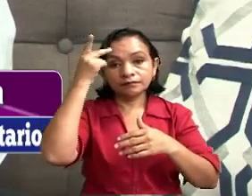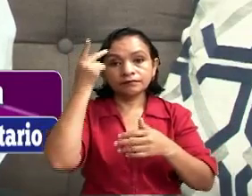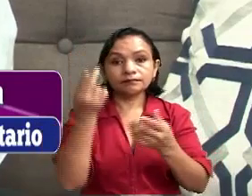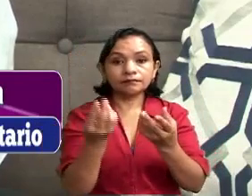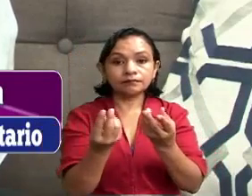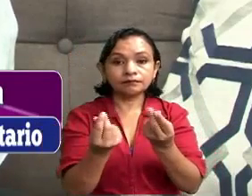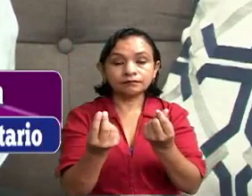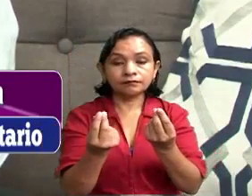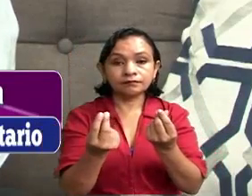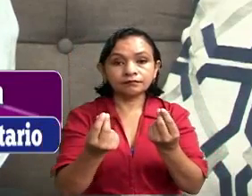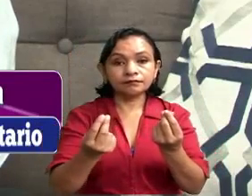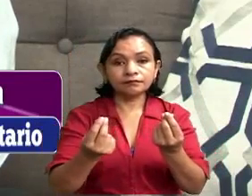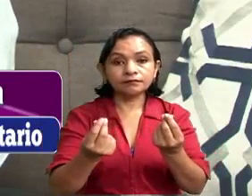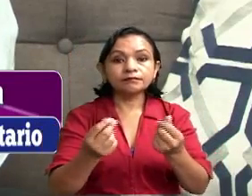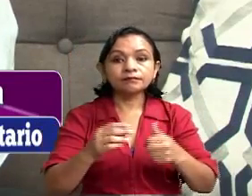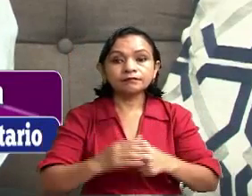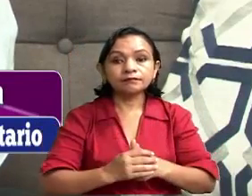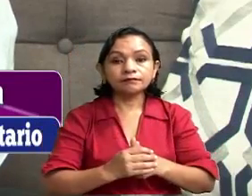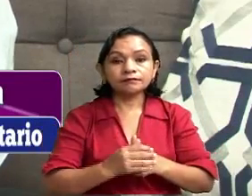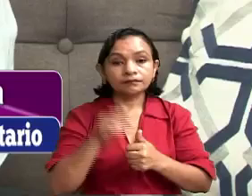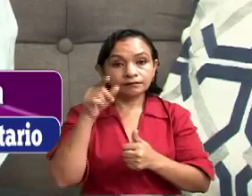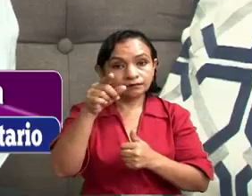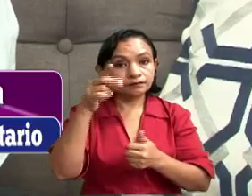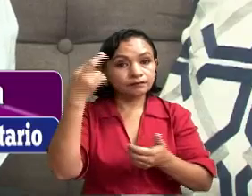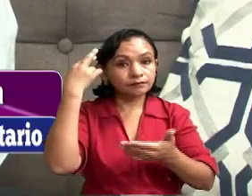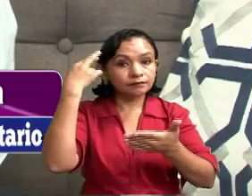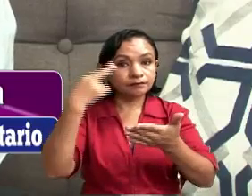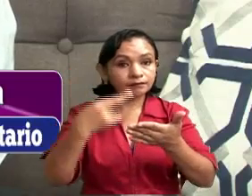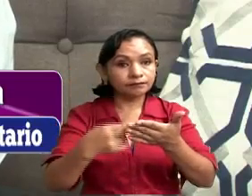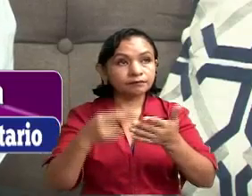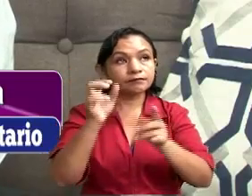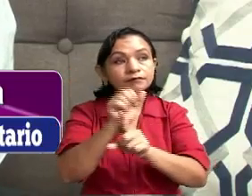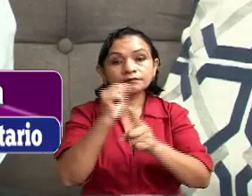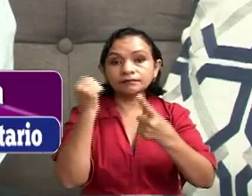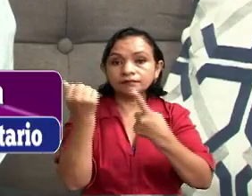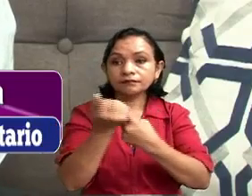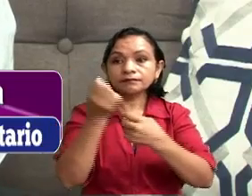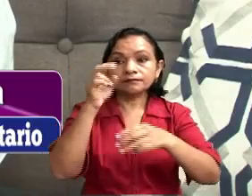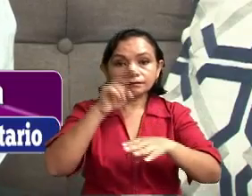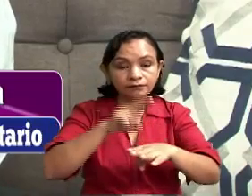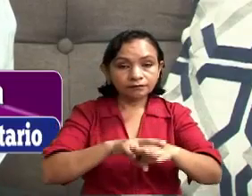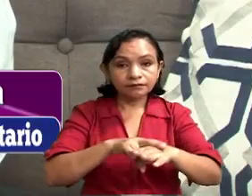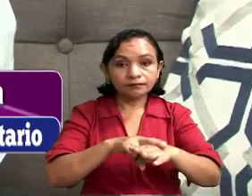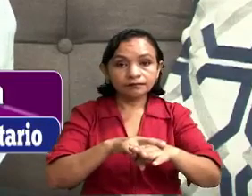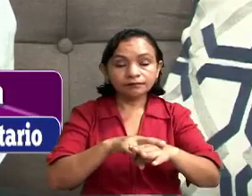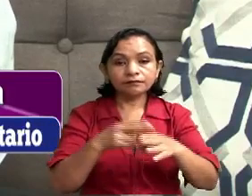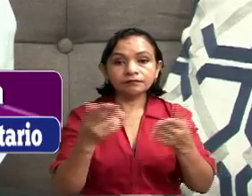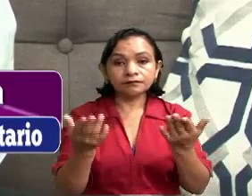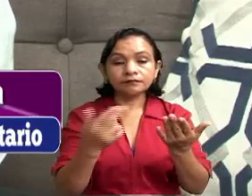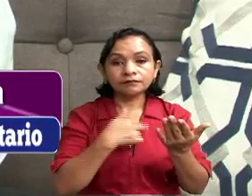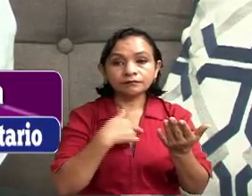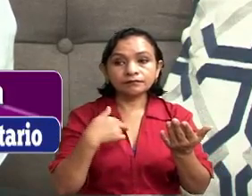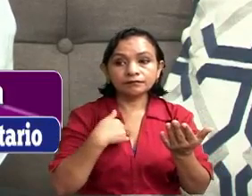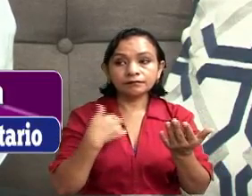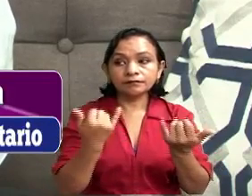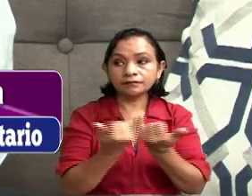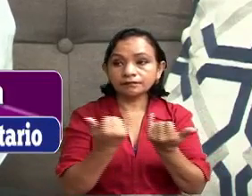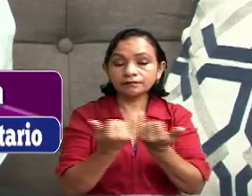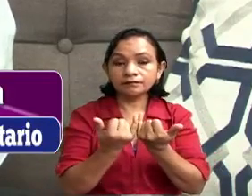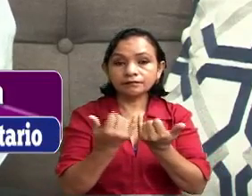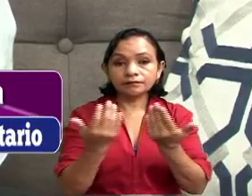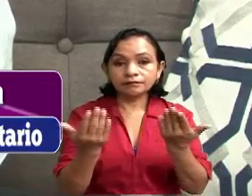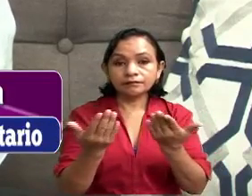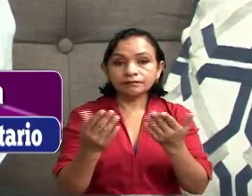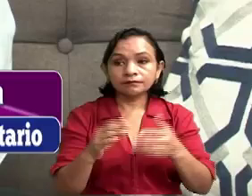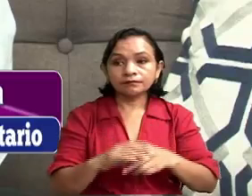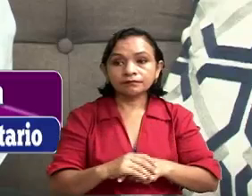fue, si vos te acordás, aquí en la Asamblea Nacional nosotros aprobamos una línea